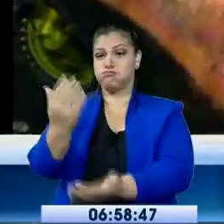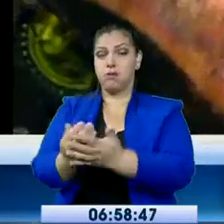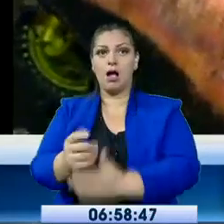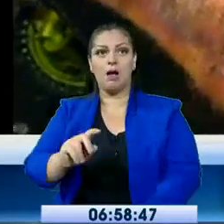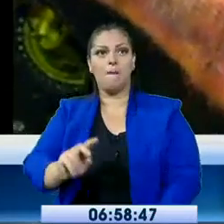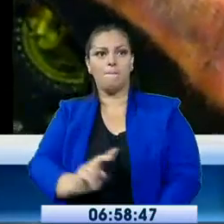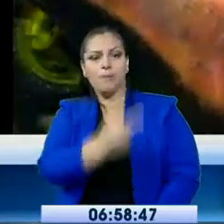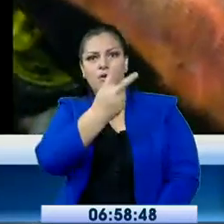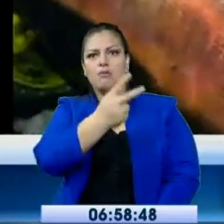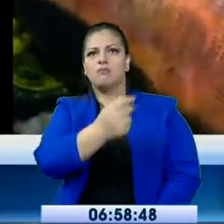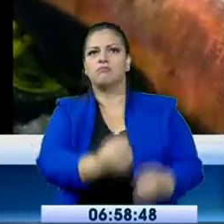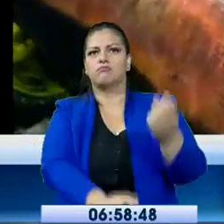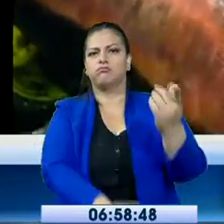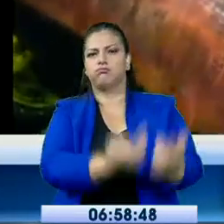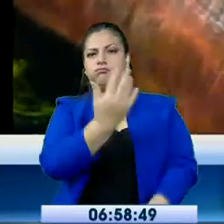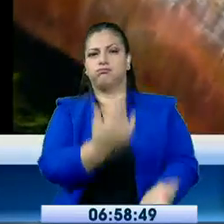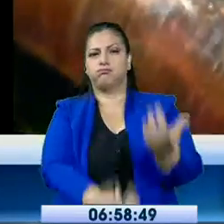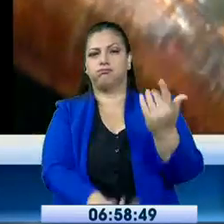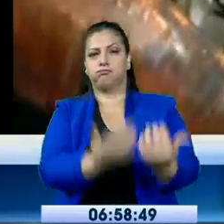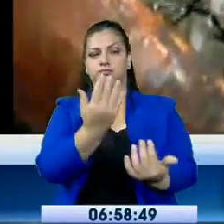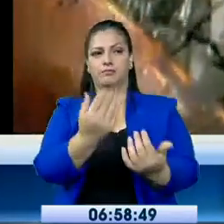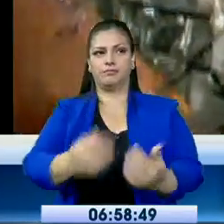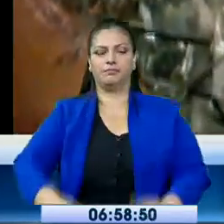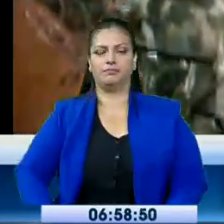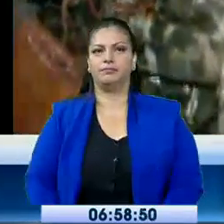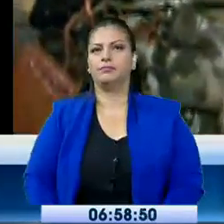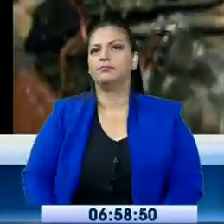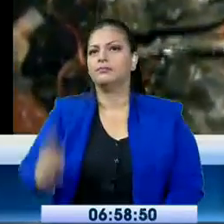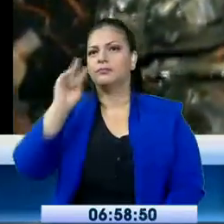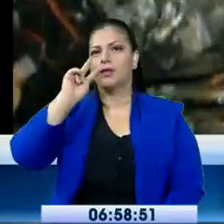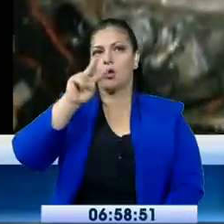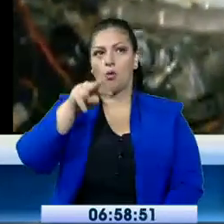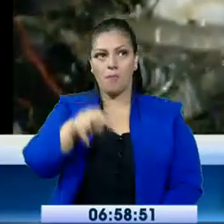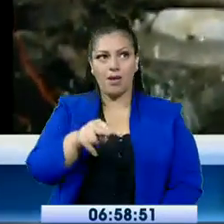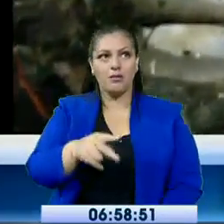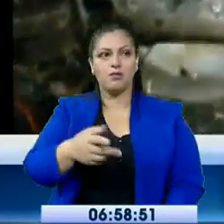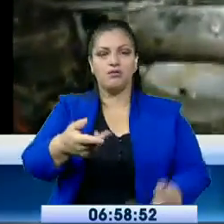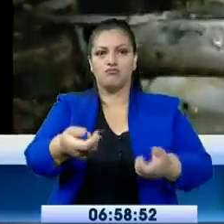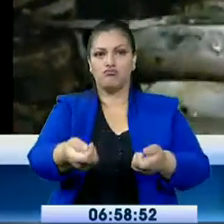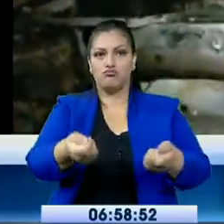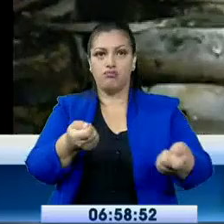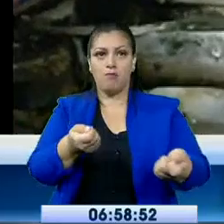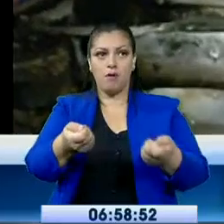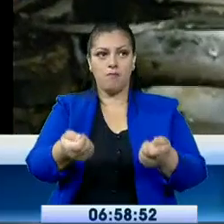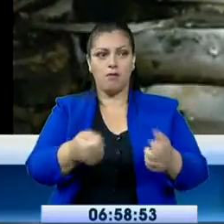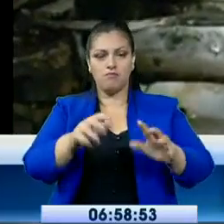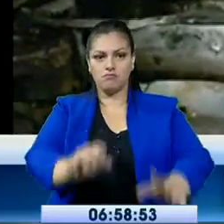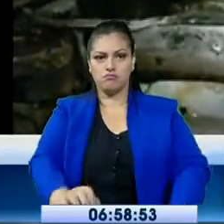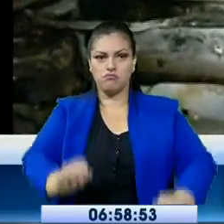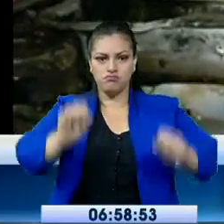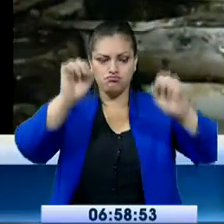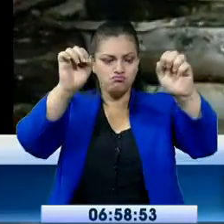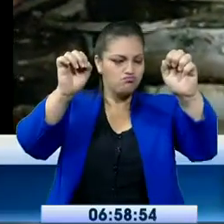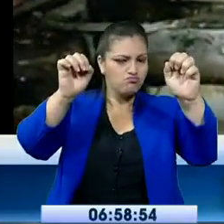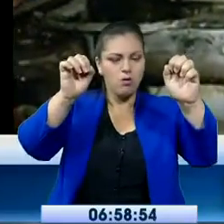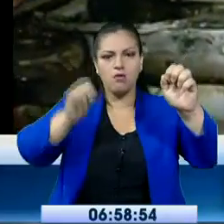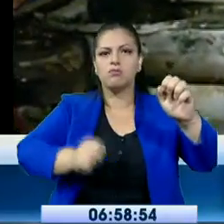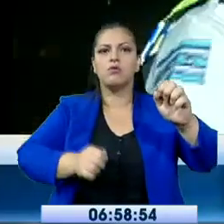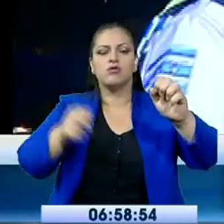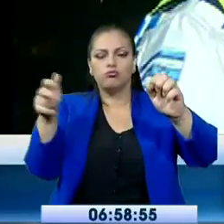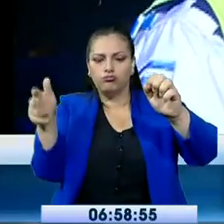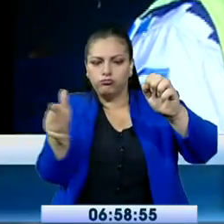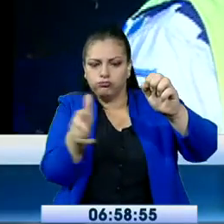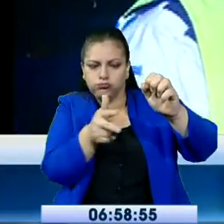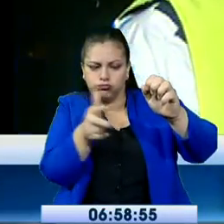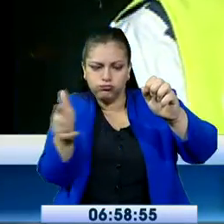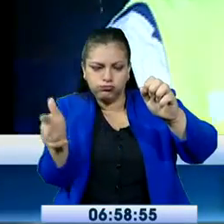camión que usted observa en la parte de adelante estaba haciendo unos trabajos de pintado, demarcando las